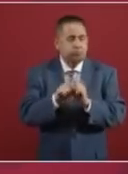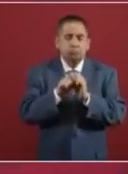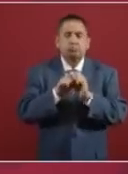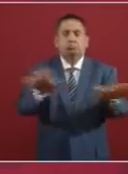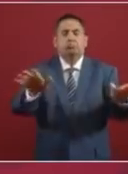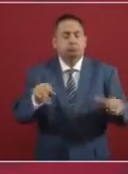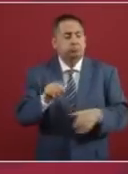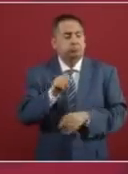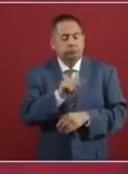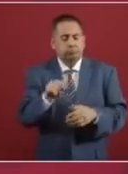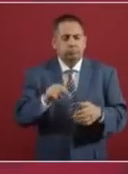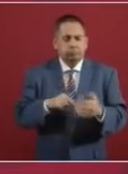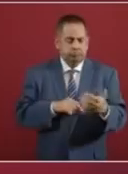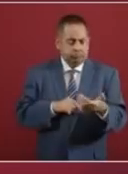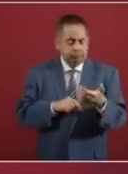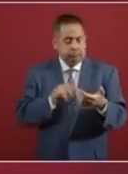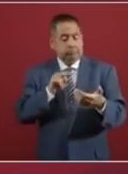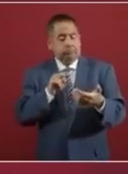que leí